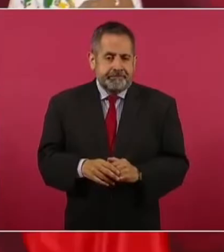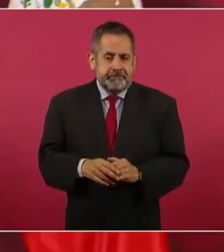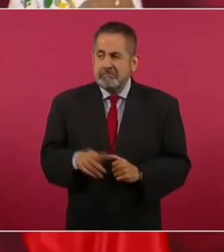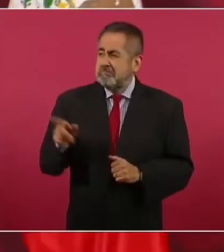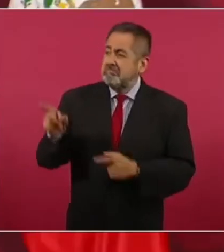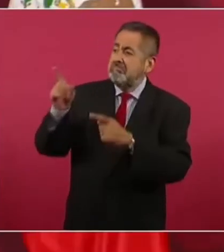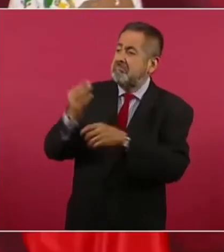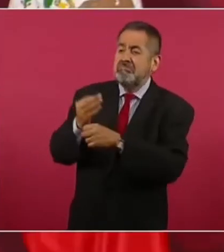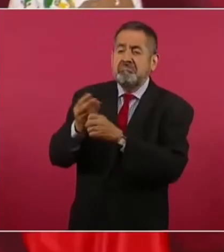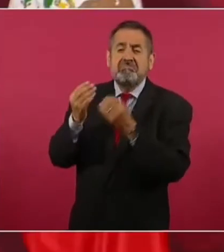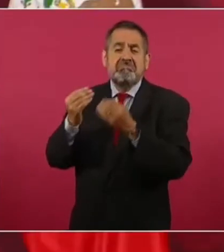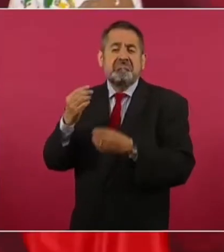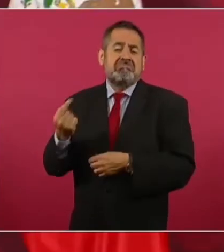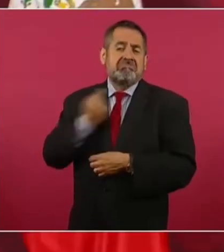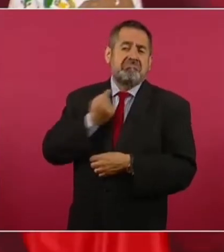homicidios ahora